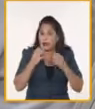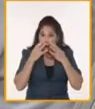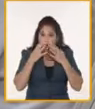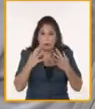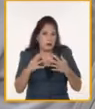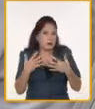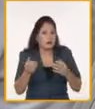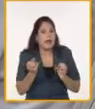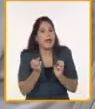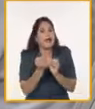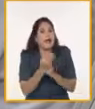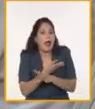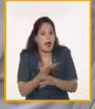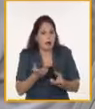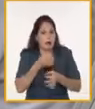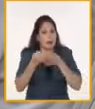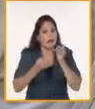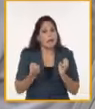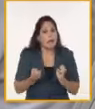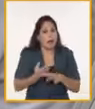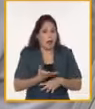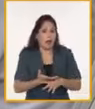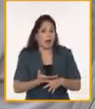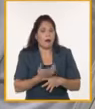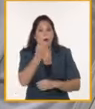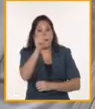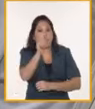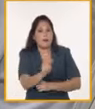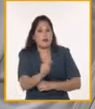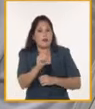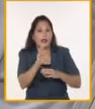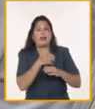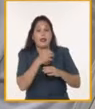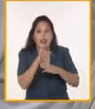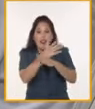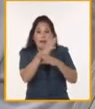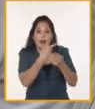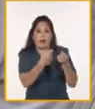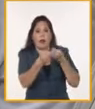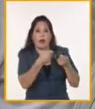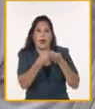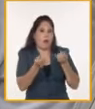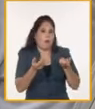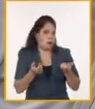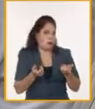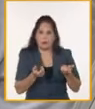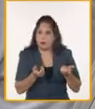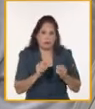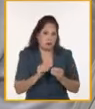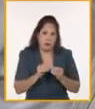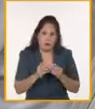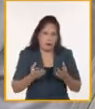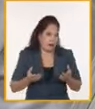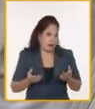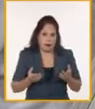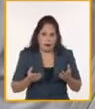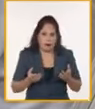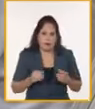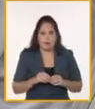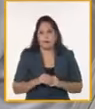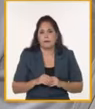de parentar porque había una misma persona con vari varios negocios en en en su localidad o algo